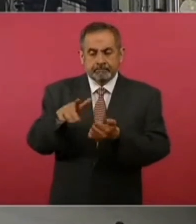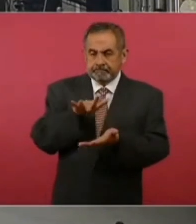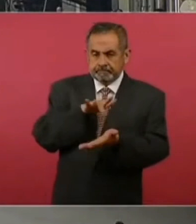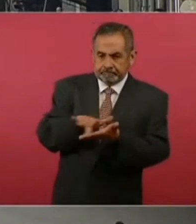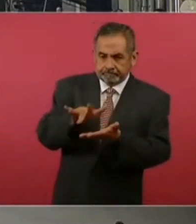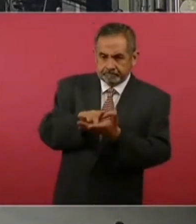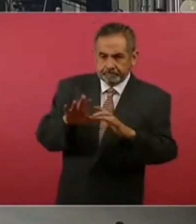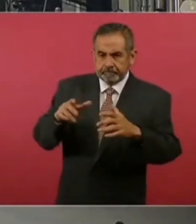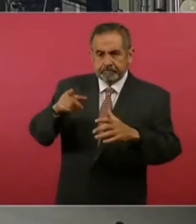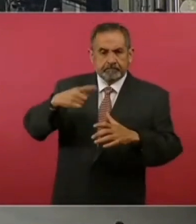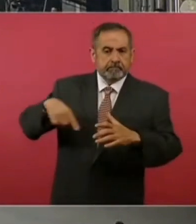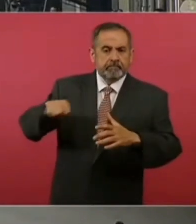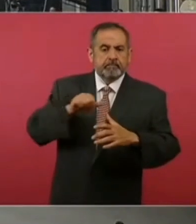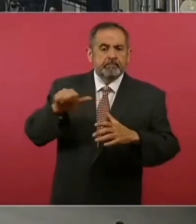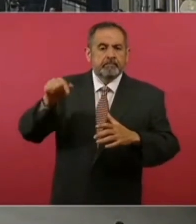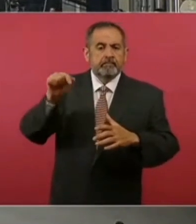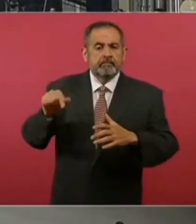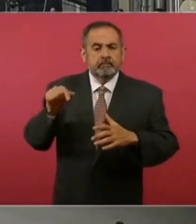apoyo a